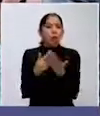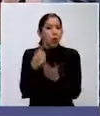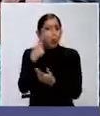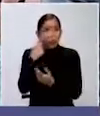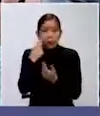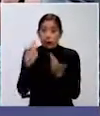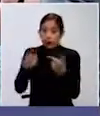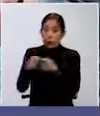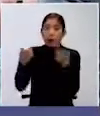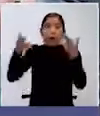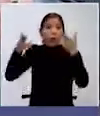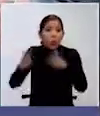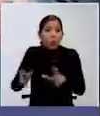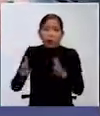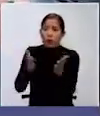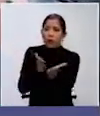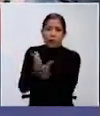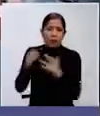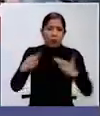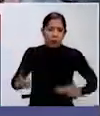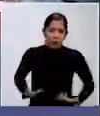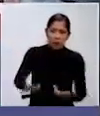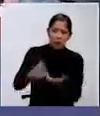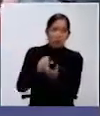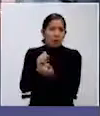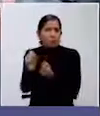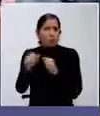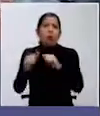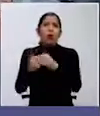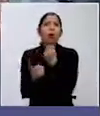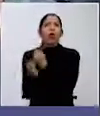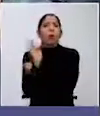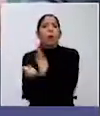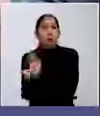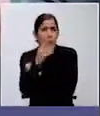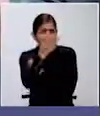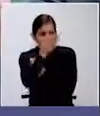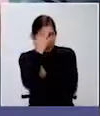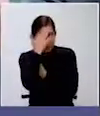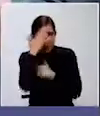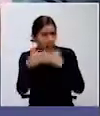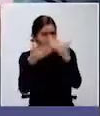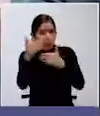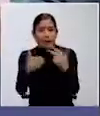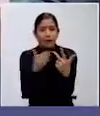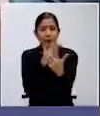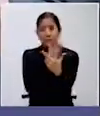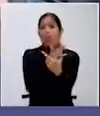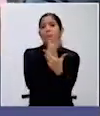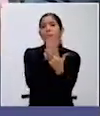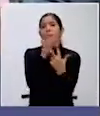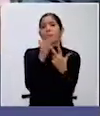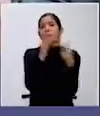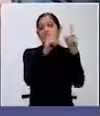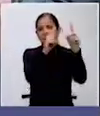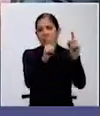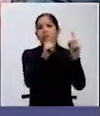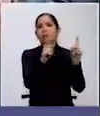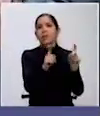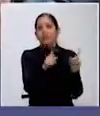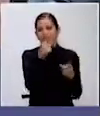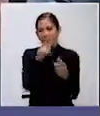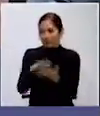de protección y defensa de los derechos humanos. En base a estos 3 criterios se va a elaborar